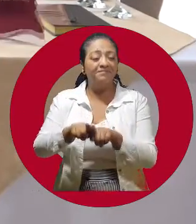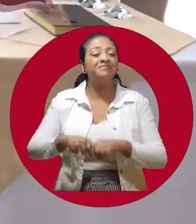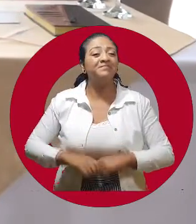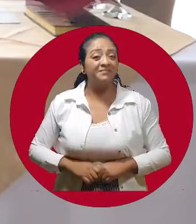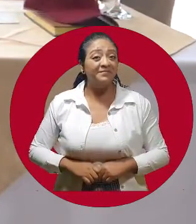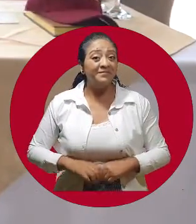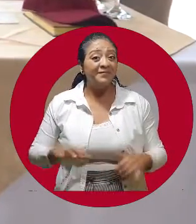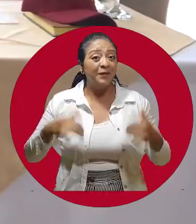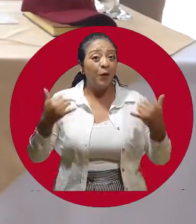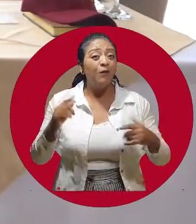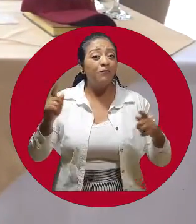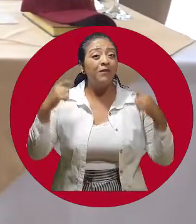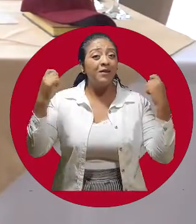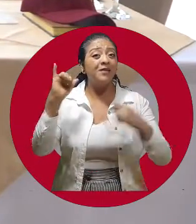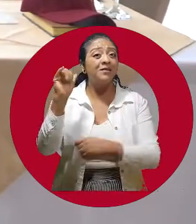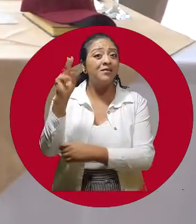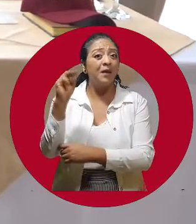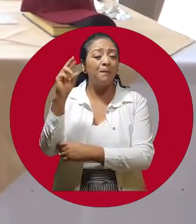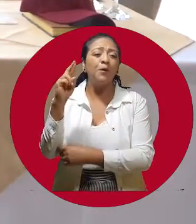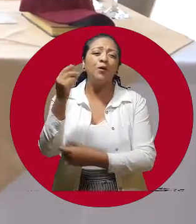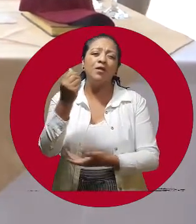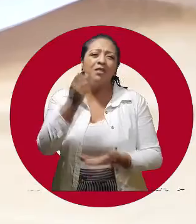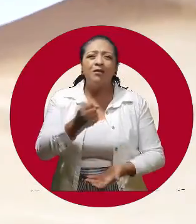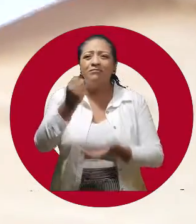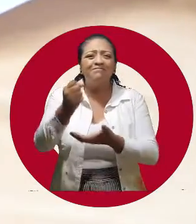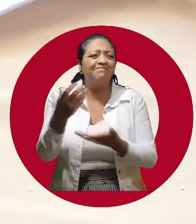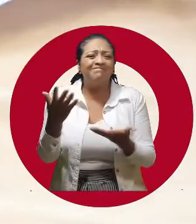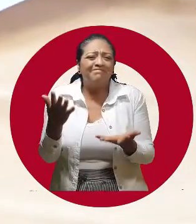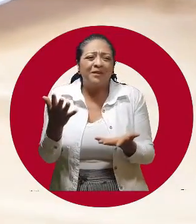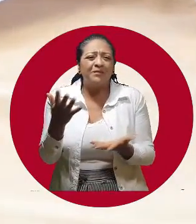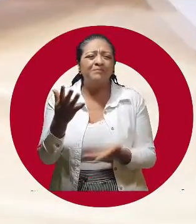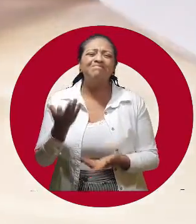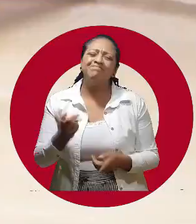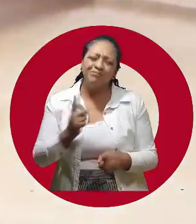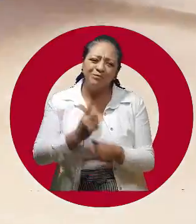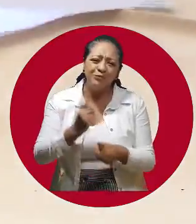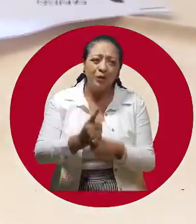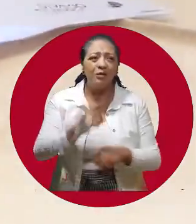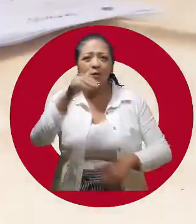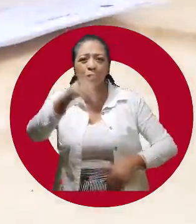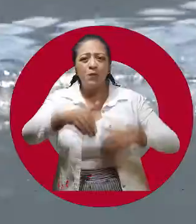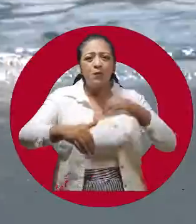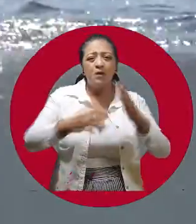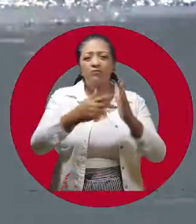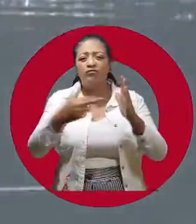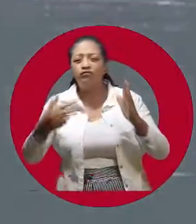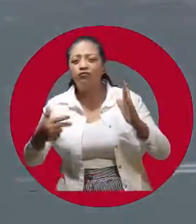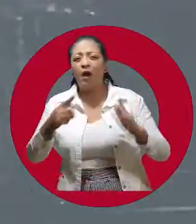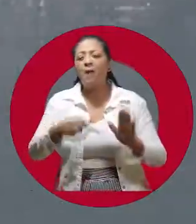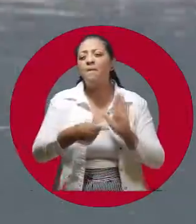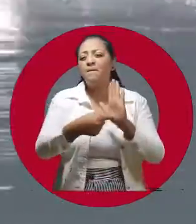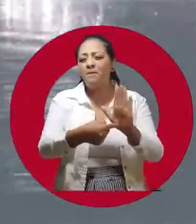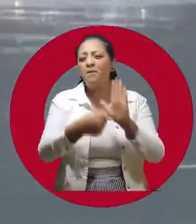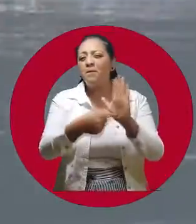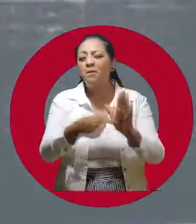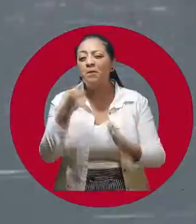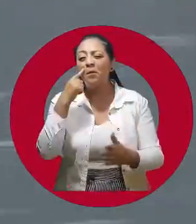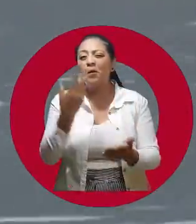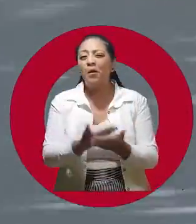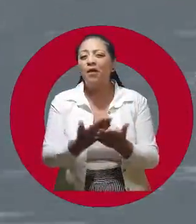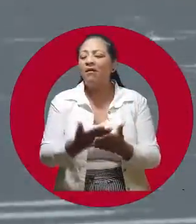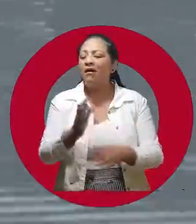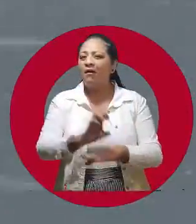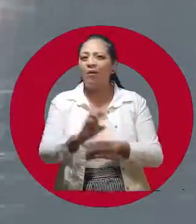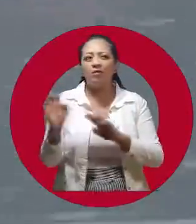las fiestas del Yamor 2021 no cuentan con recursos económicos. Sin embargo, la travesía Lago San Pablo, la principal prueba de aguas abiertas en